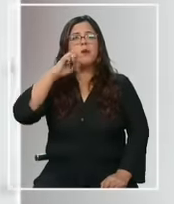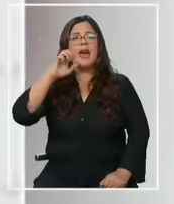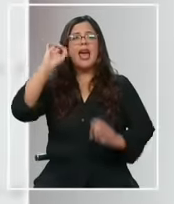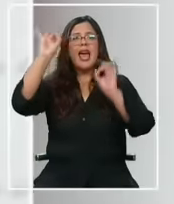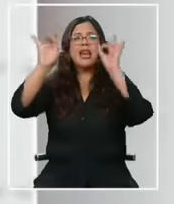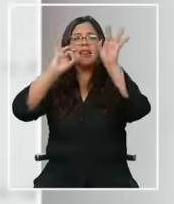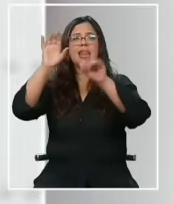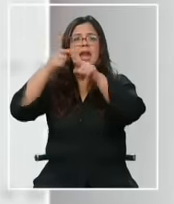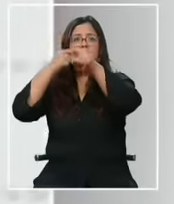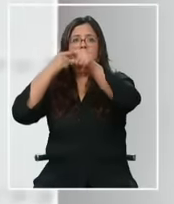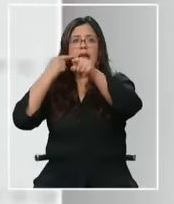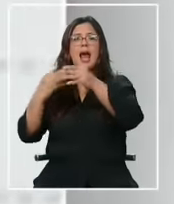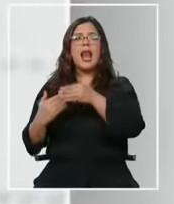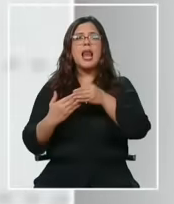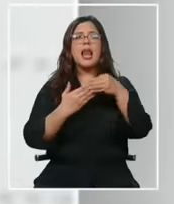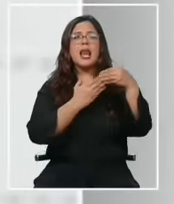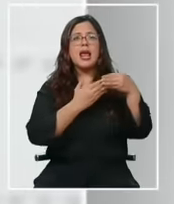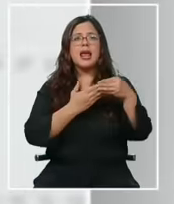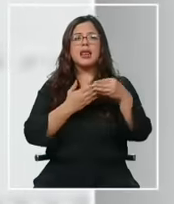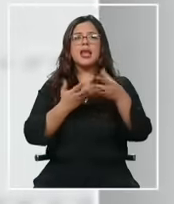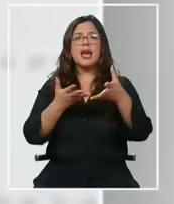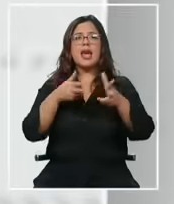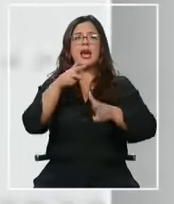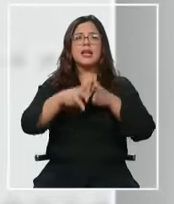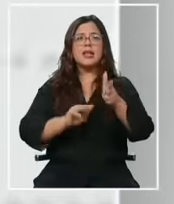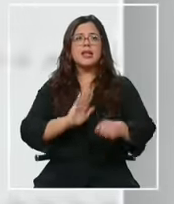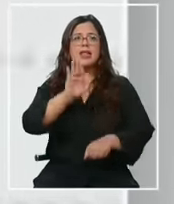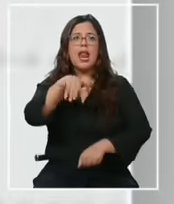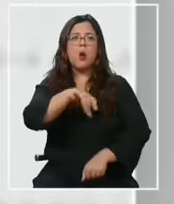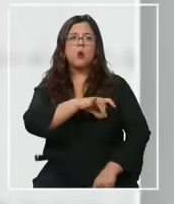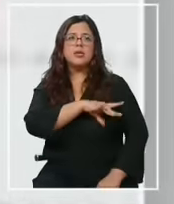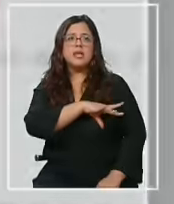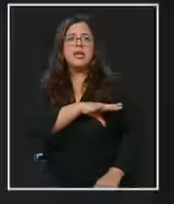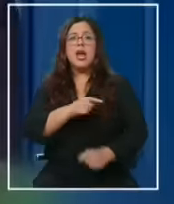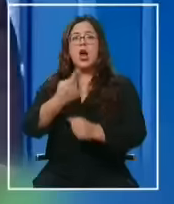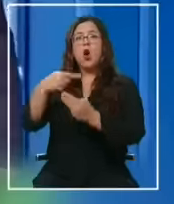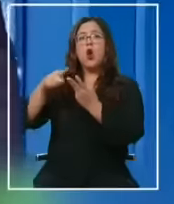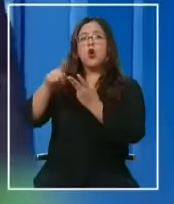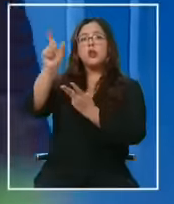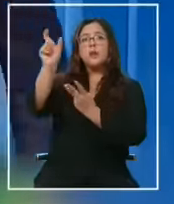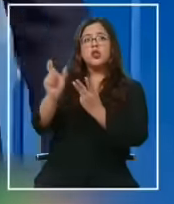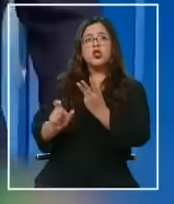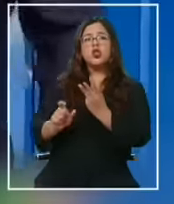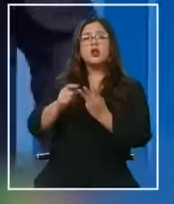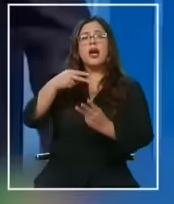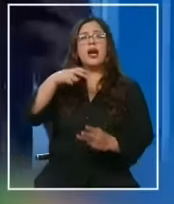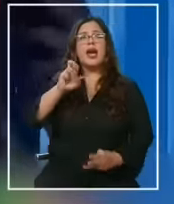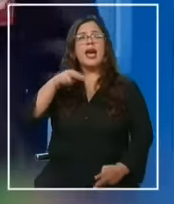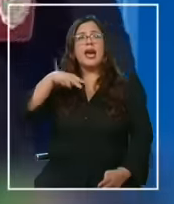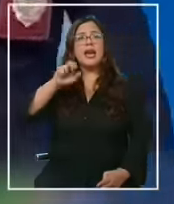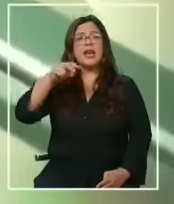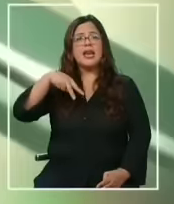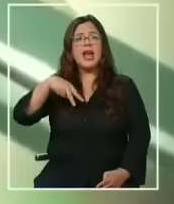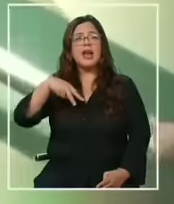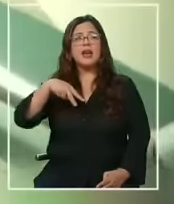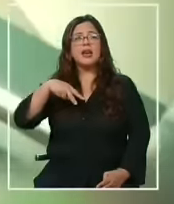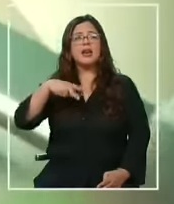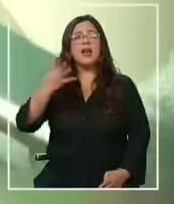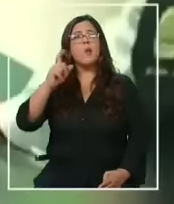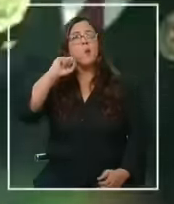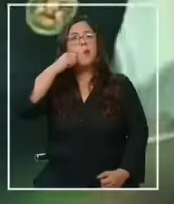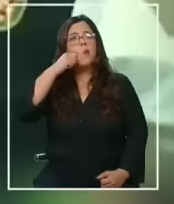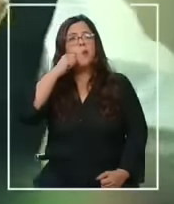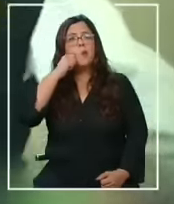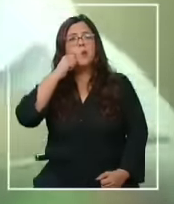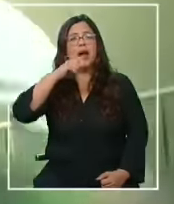Estrella, sindicado como el líder del Tren de Aragua en nuestro país. Y otro de sus clientes es Hernán Landaeta Garlotti, más